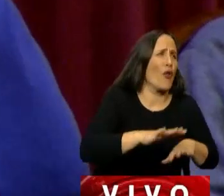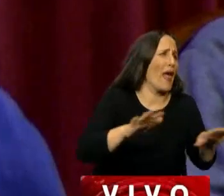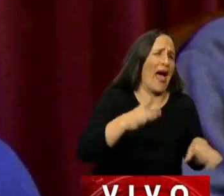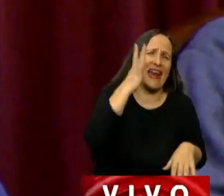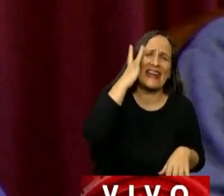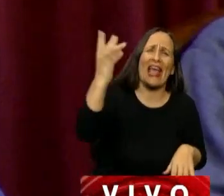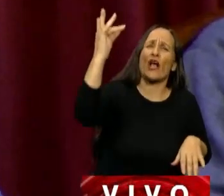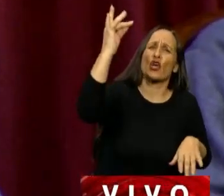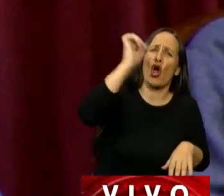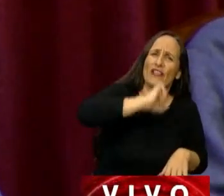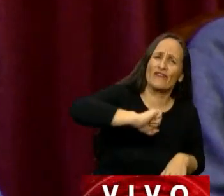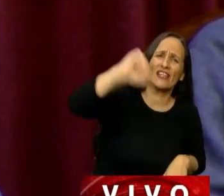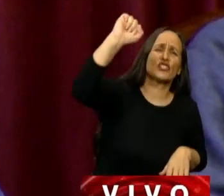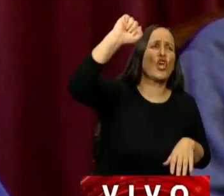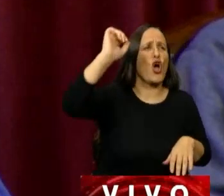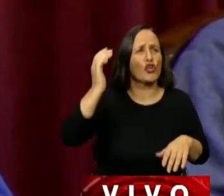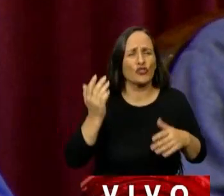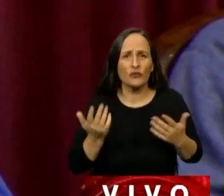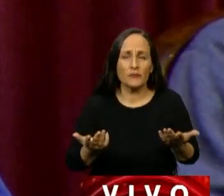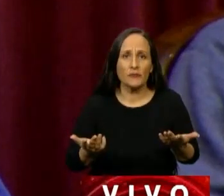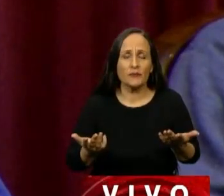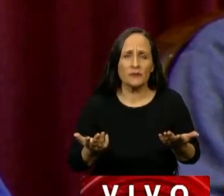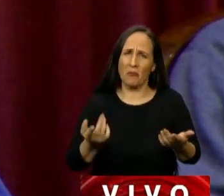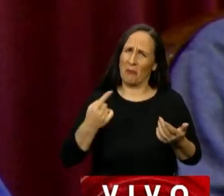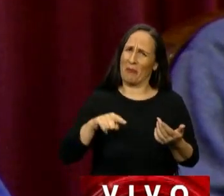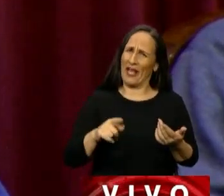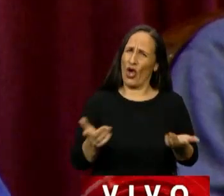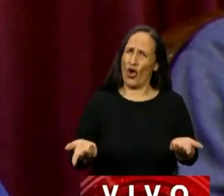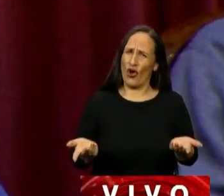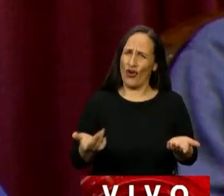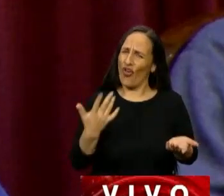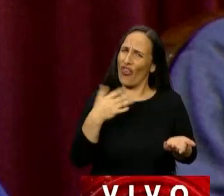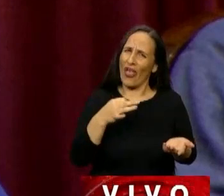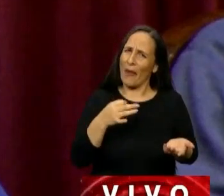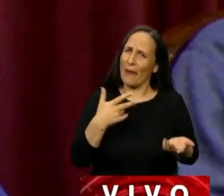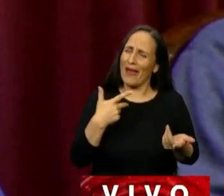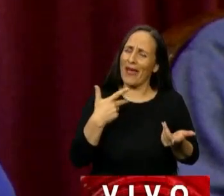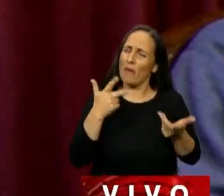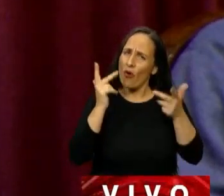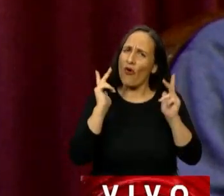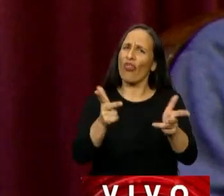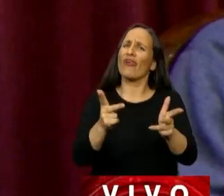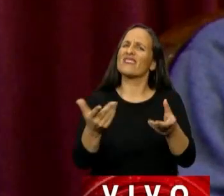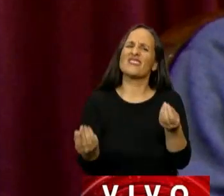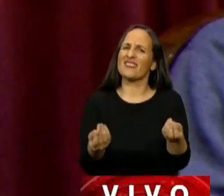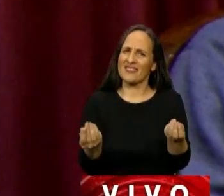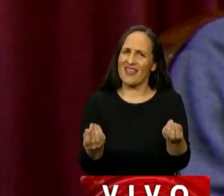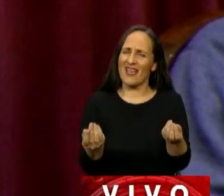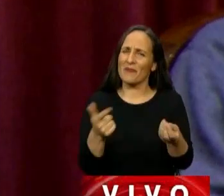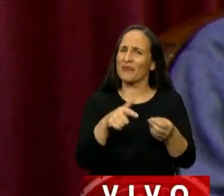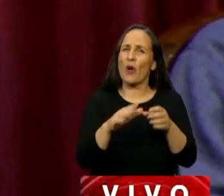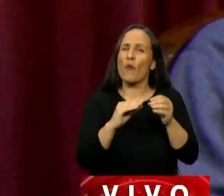tener récord este año de inflación. Pero lo que hay que decir, presidente, es que a los